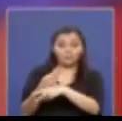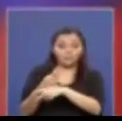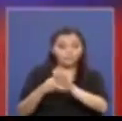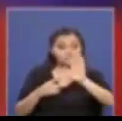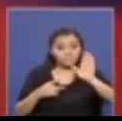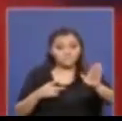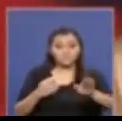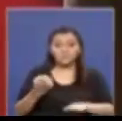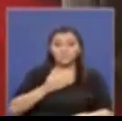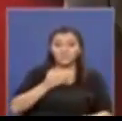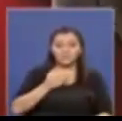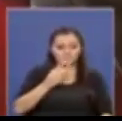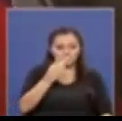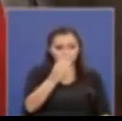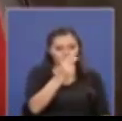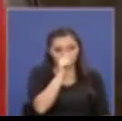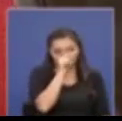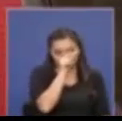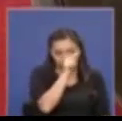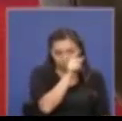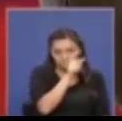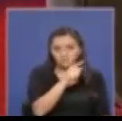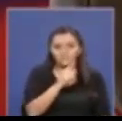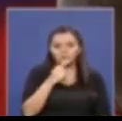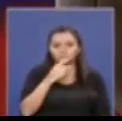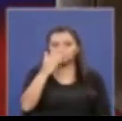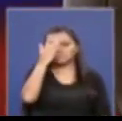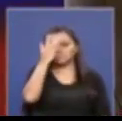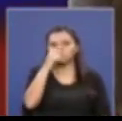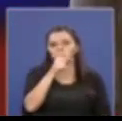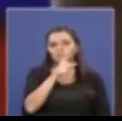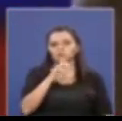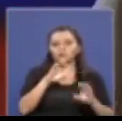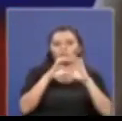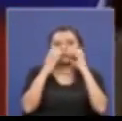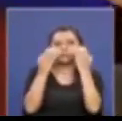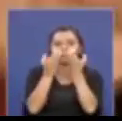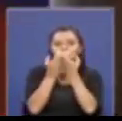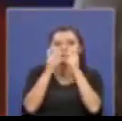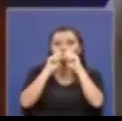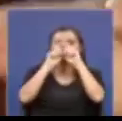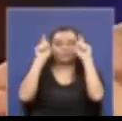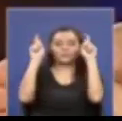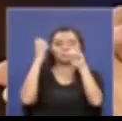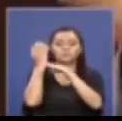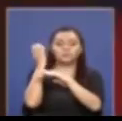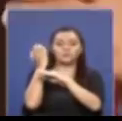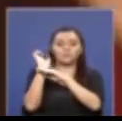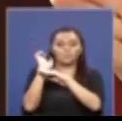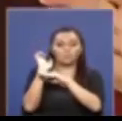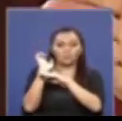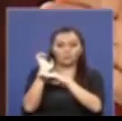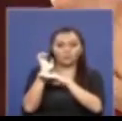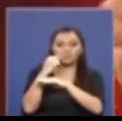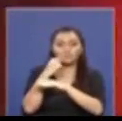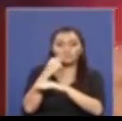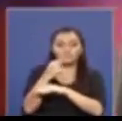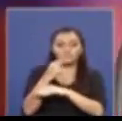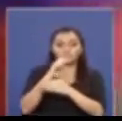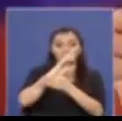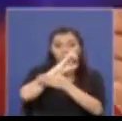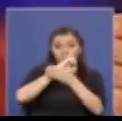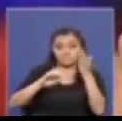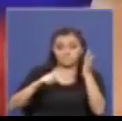señores tienen algún reclamo, que le vayan a reclamar al tan mentado Comité Empresarial Ecuatoriano. Ellos mismos pidieron eliminación de